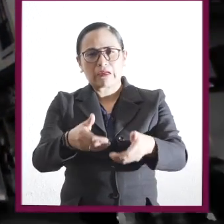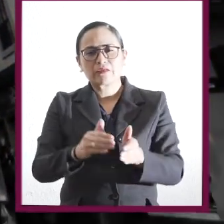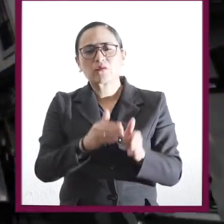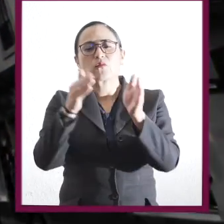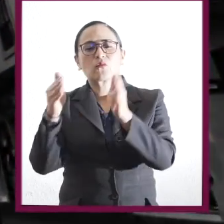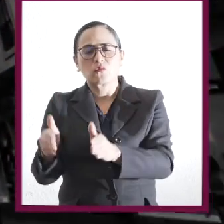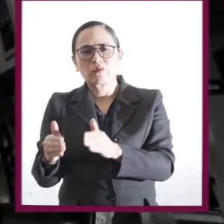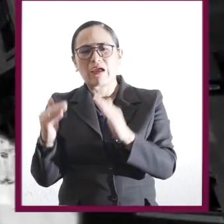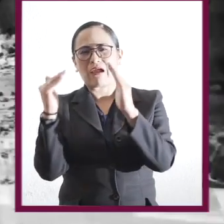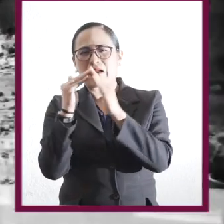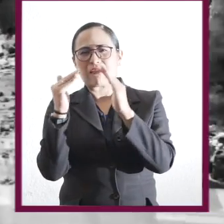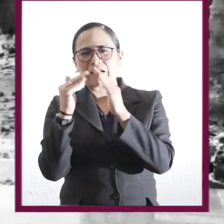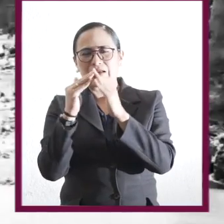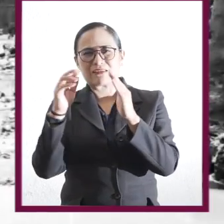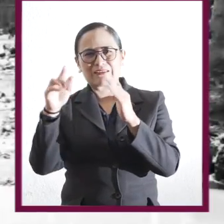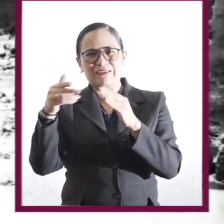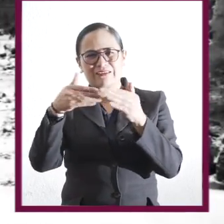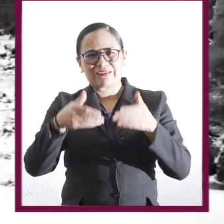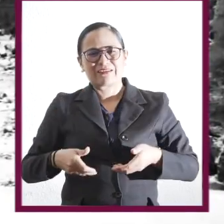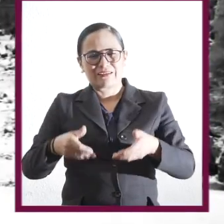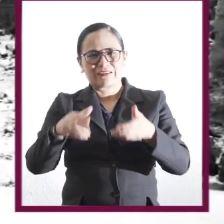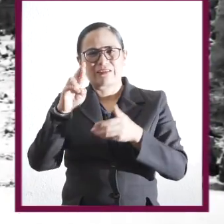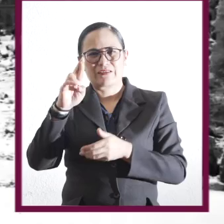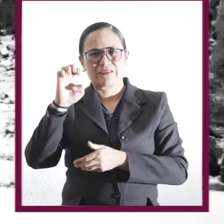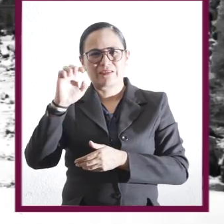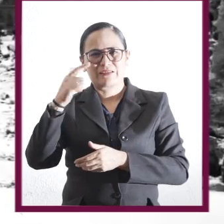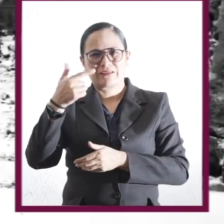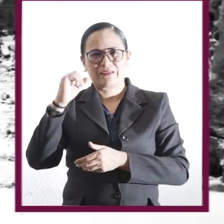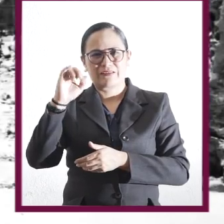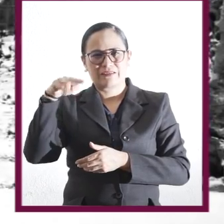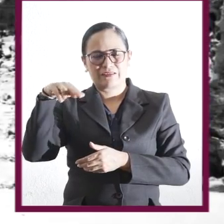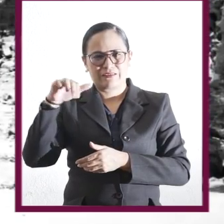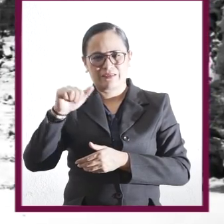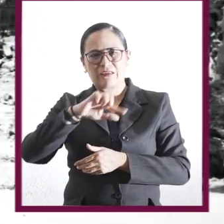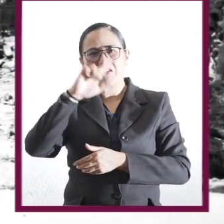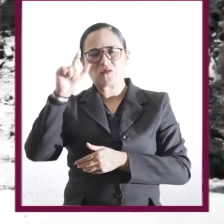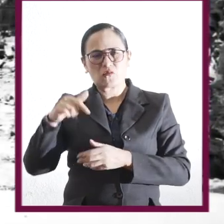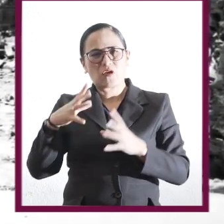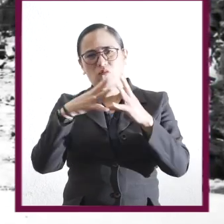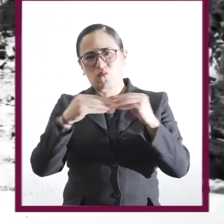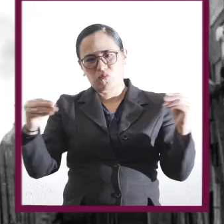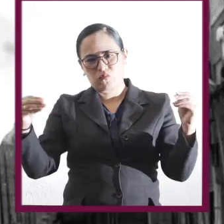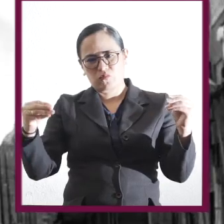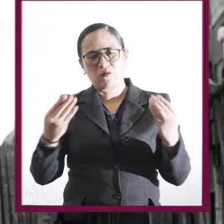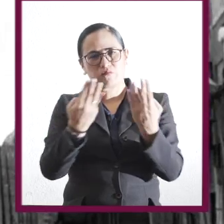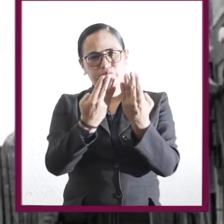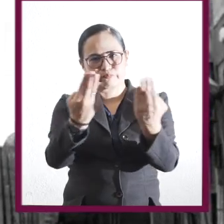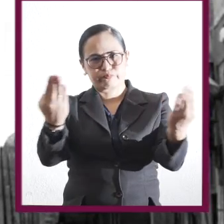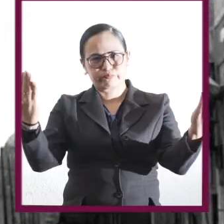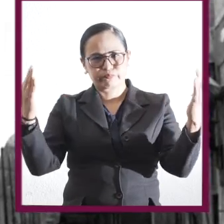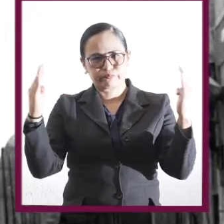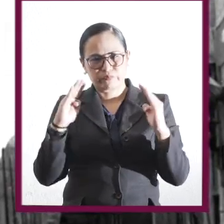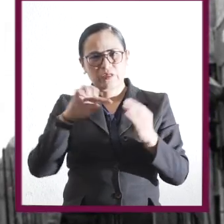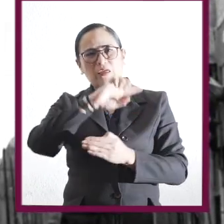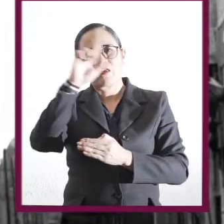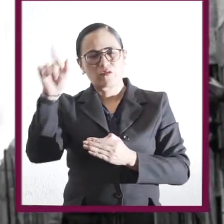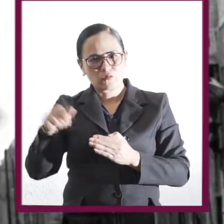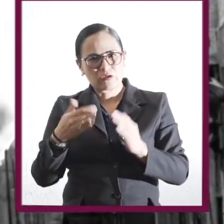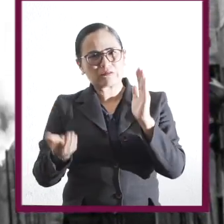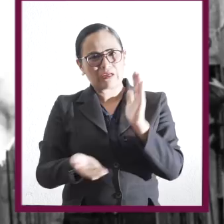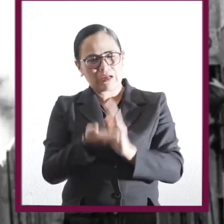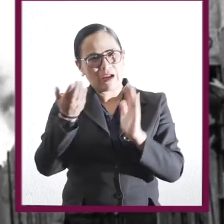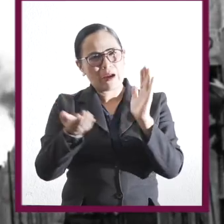Cuadra, un par de casas en la calle de Regina desaparecieron para prolongar la vialidad hacia el sur. Los muros en ruinas pronto